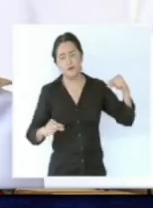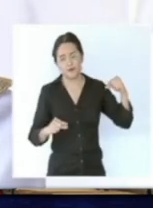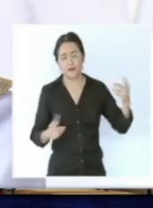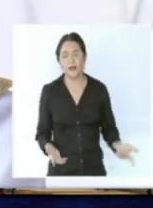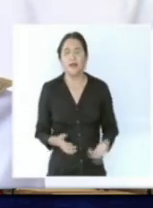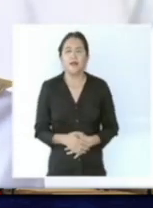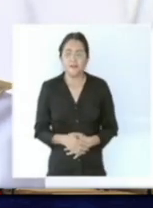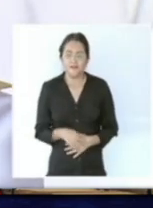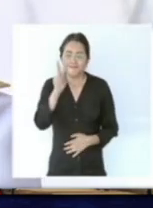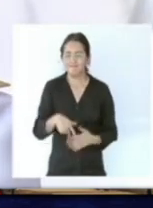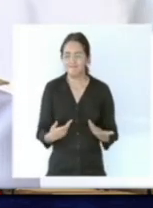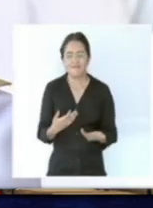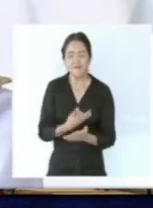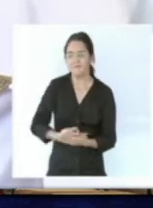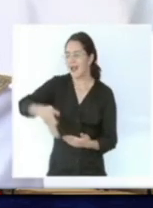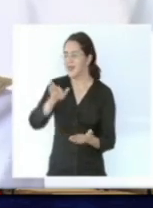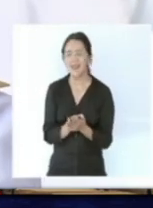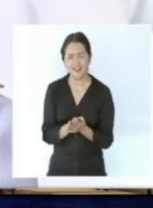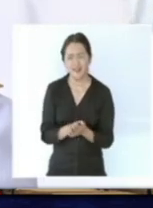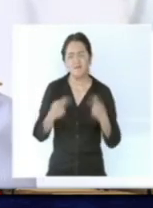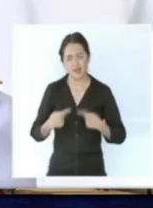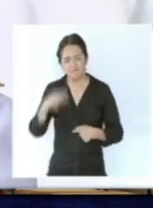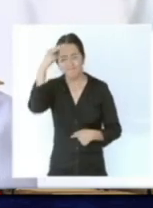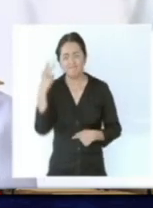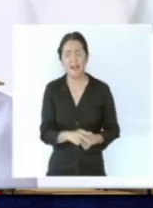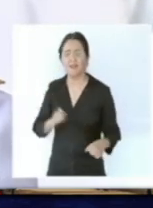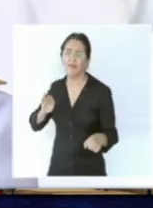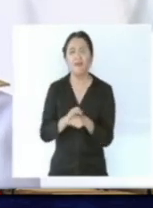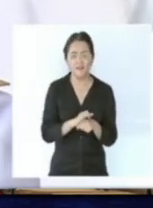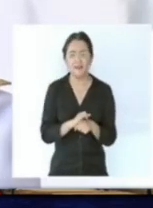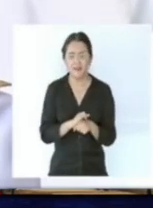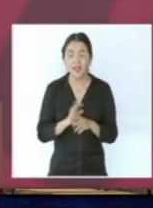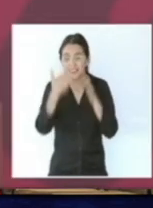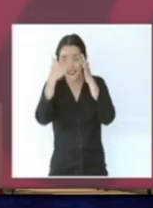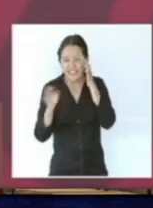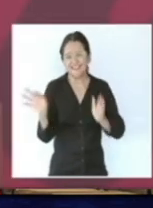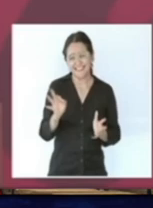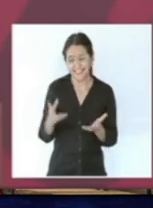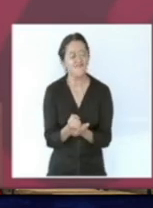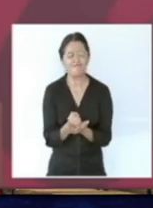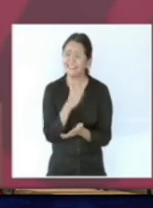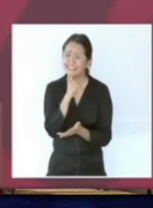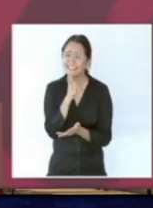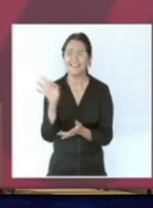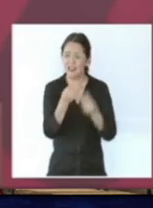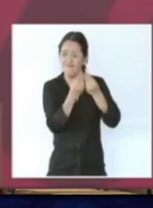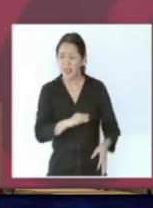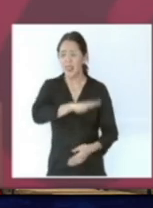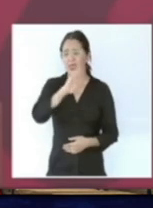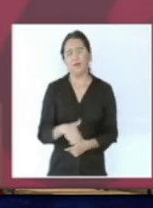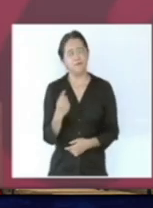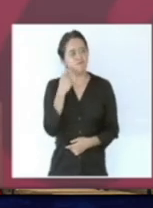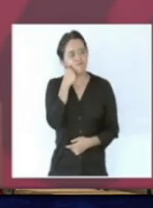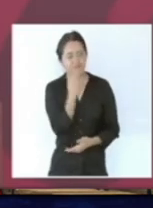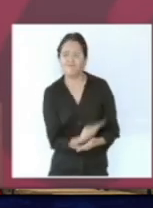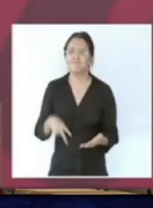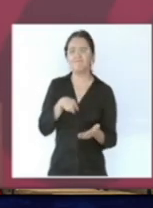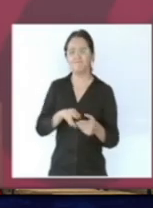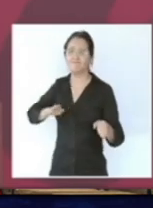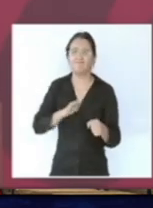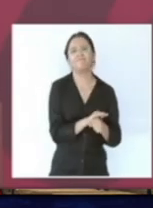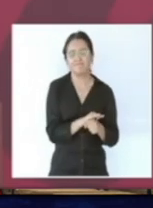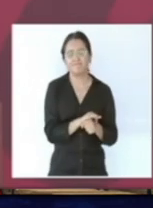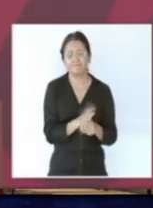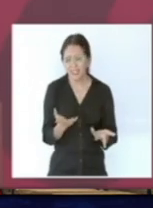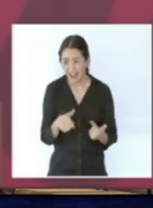destaca la valentía y arrojo de un puñado y mexicanas que aún sabiendo que la victoria era lejana optaron por el riesgo de perder la vida